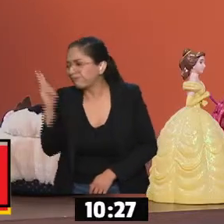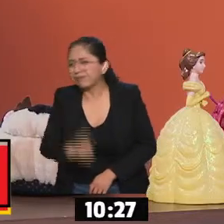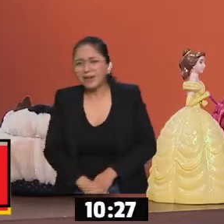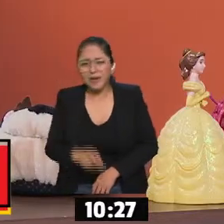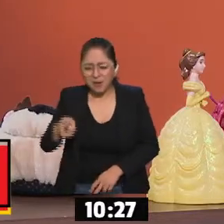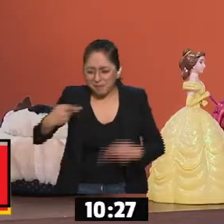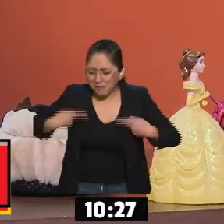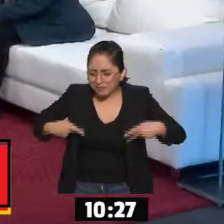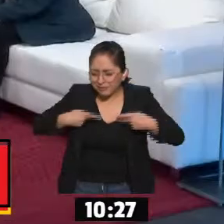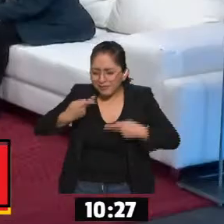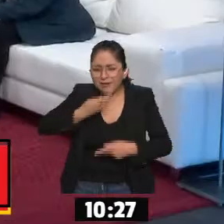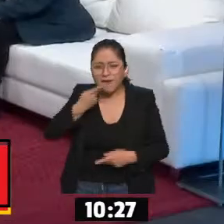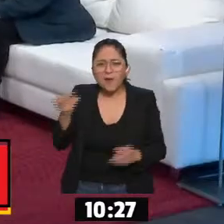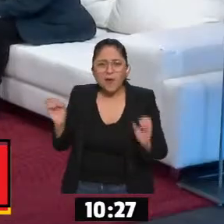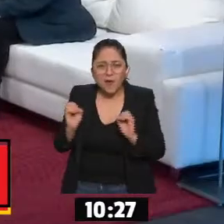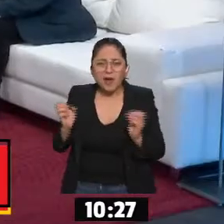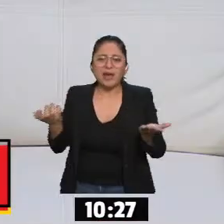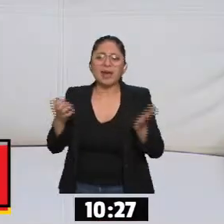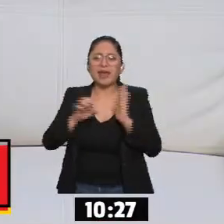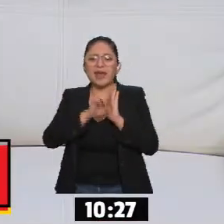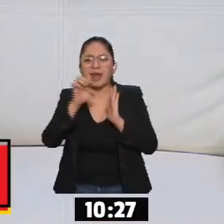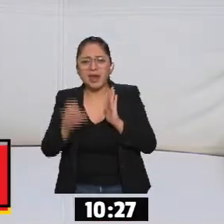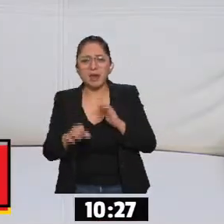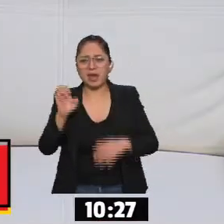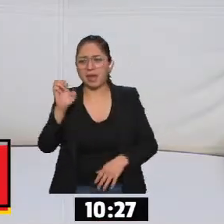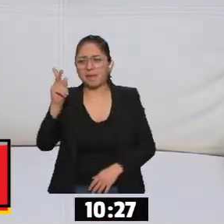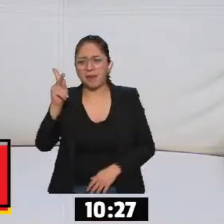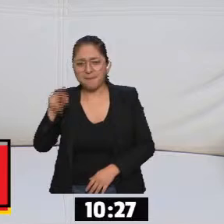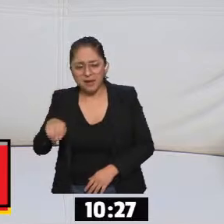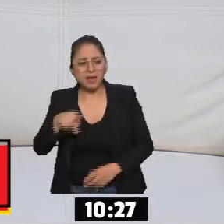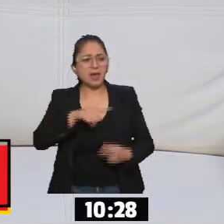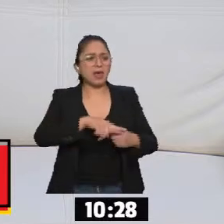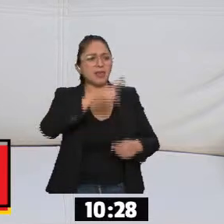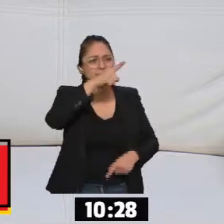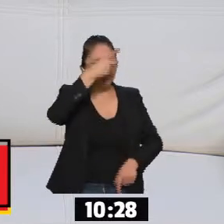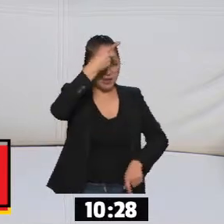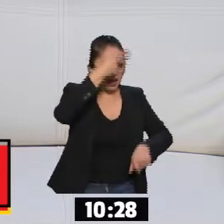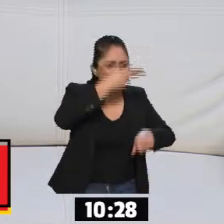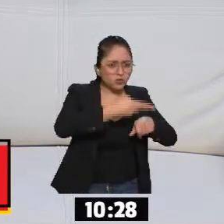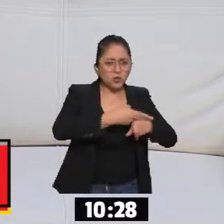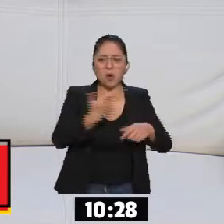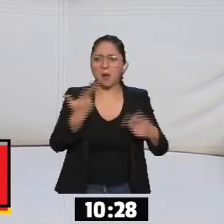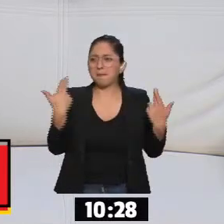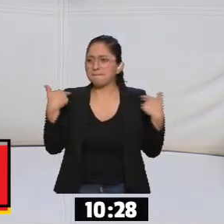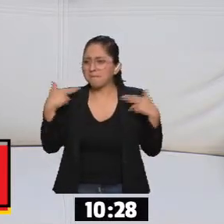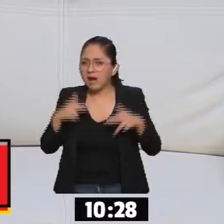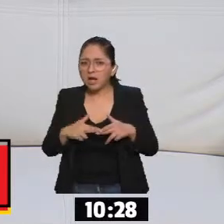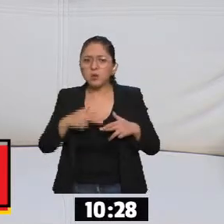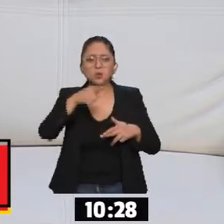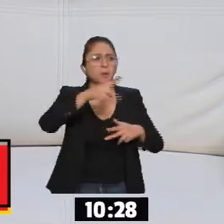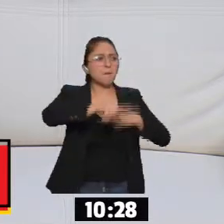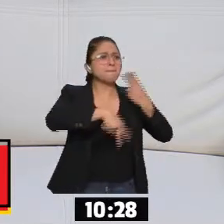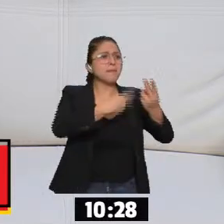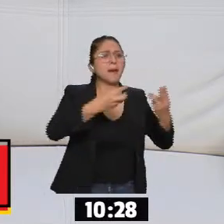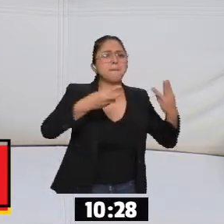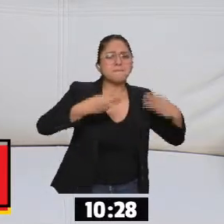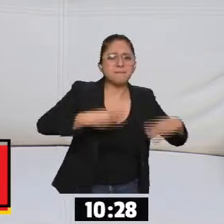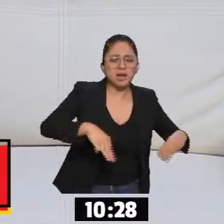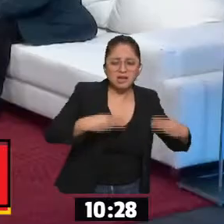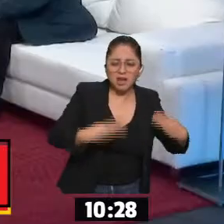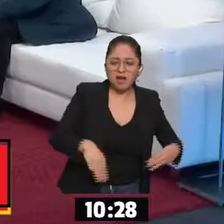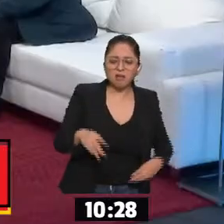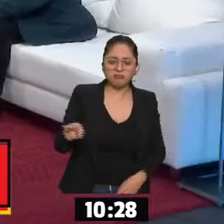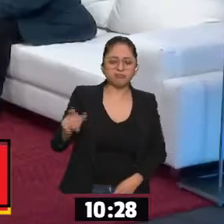demás, ¿no? Sí, el MP de la escuela, el director de la primaria, en el mercado te tratan mal, en el trabajo. En